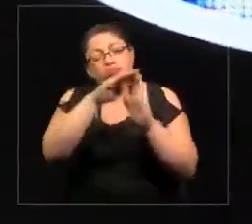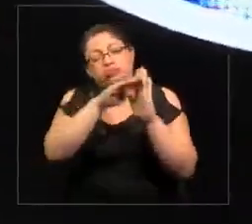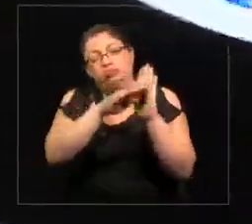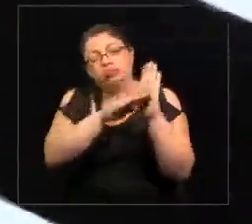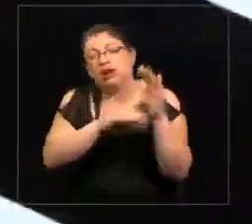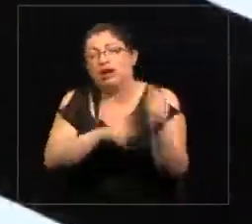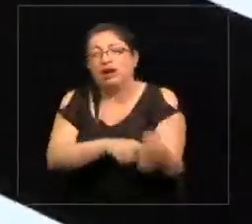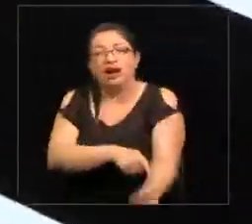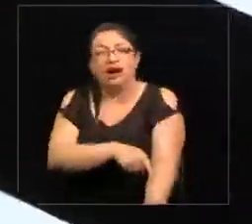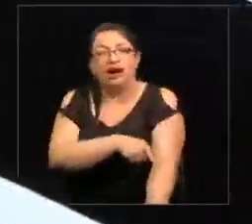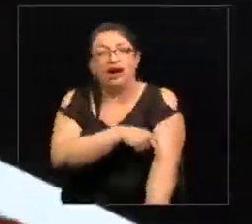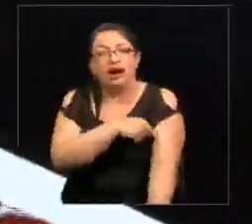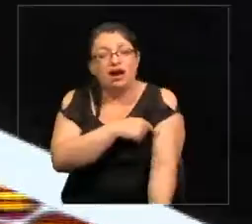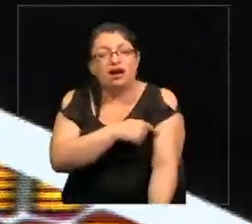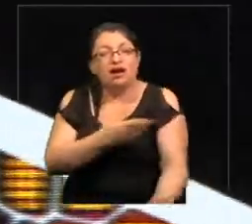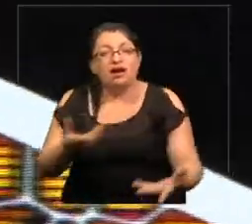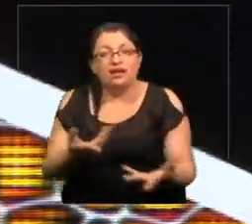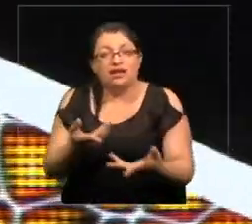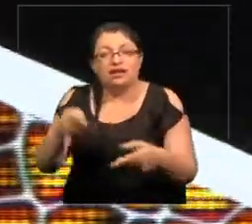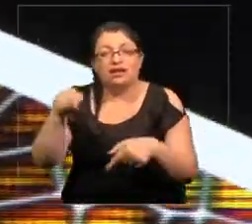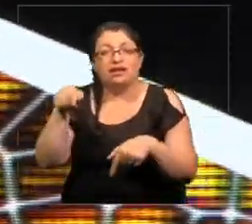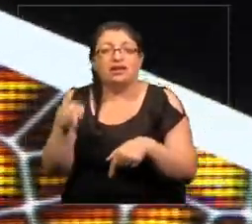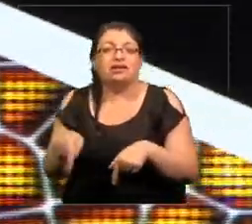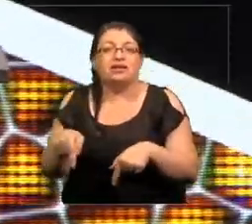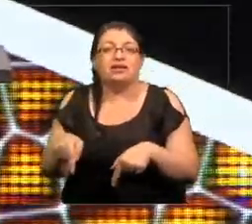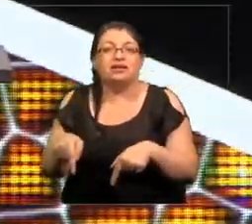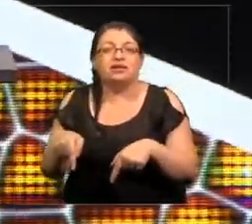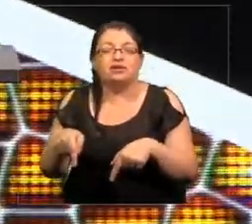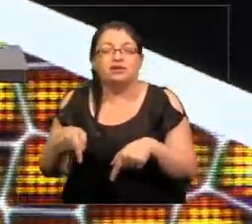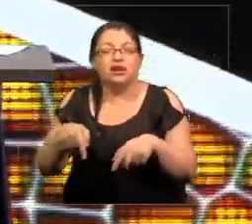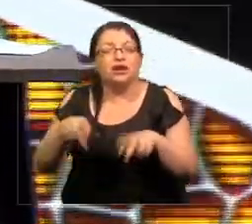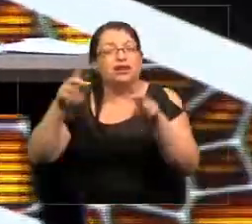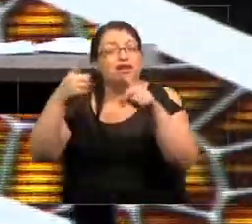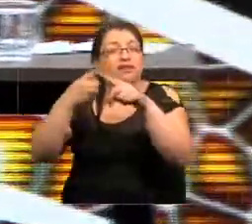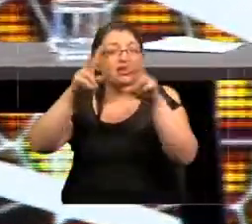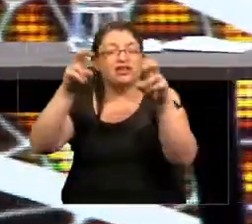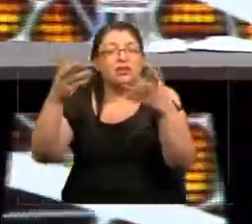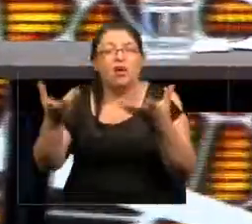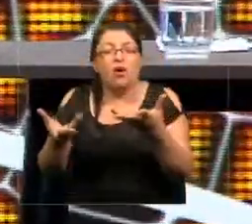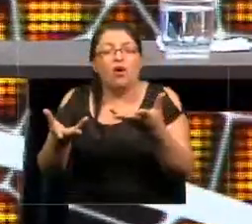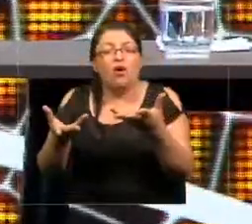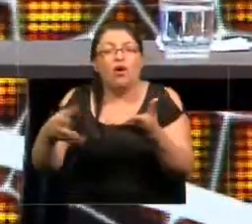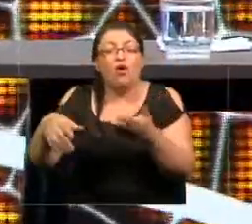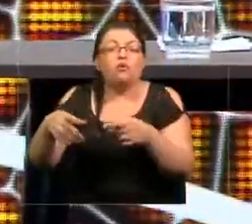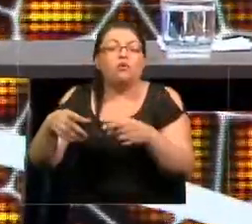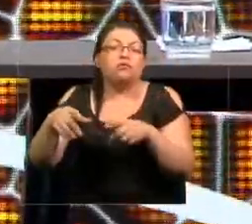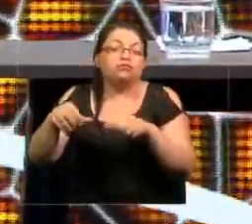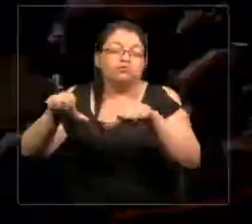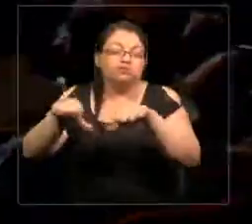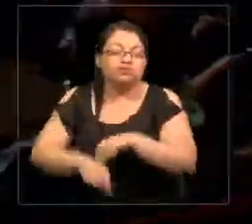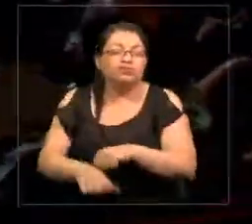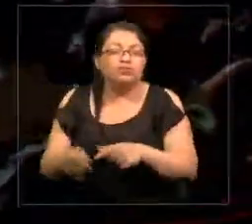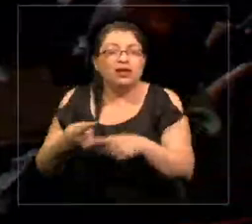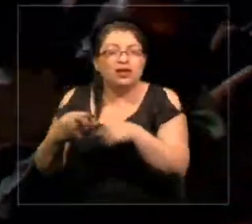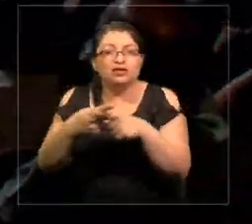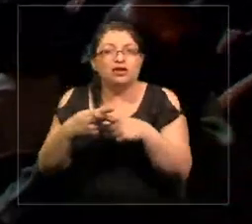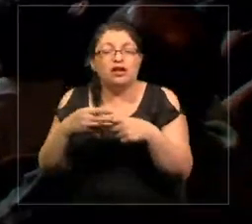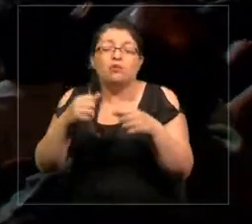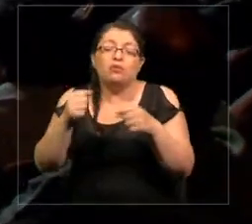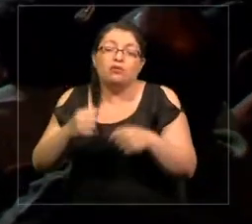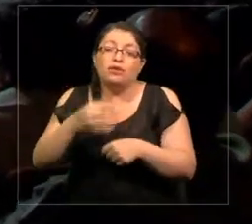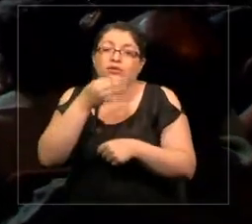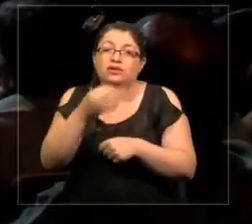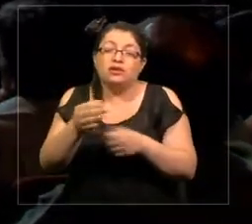de esta de estos aspectos del deterioro social en las ciudades podemos mencionar